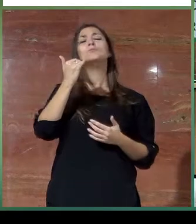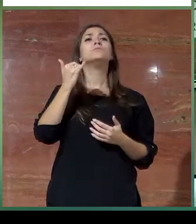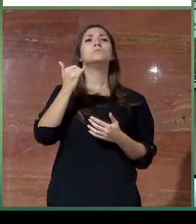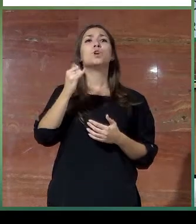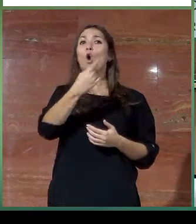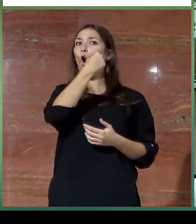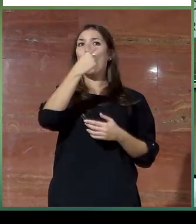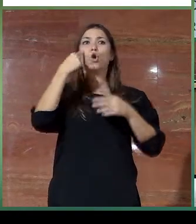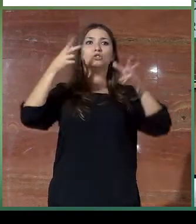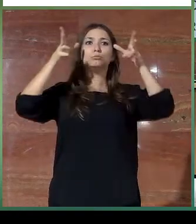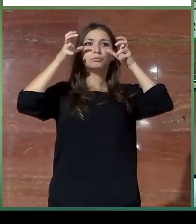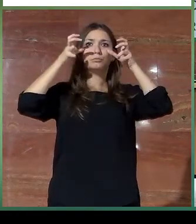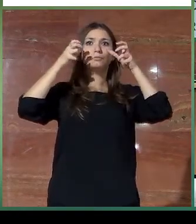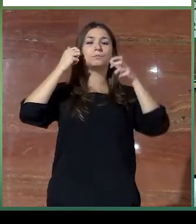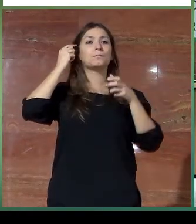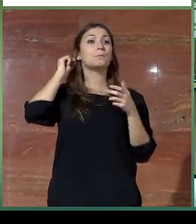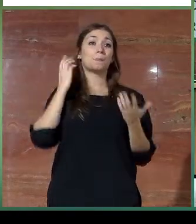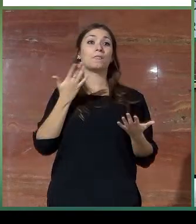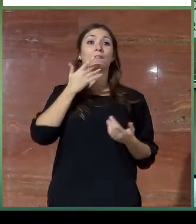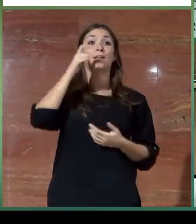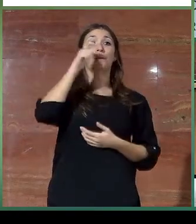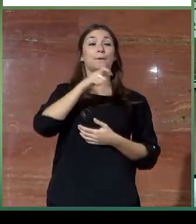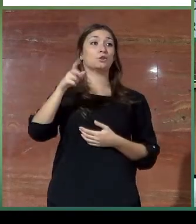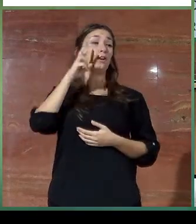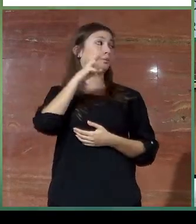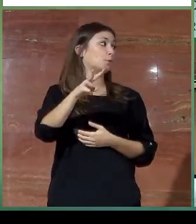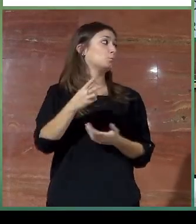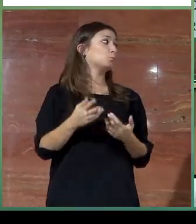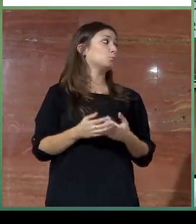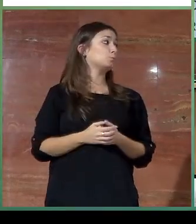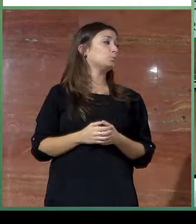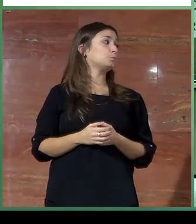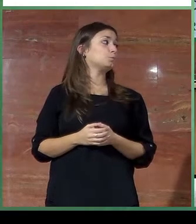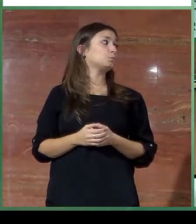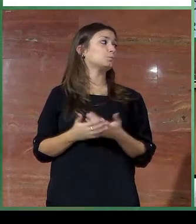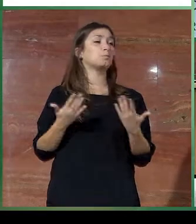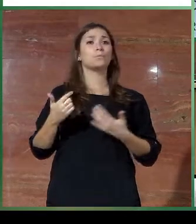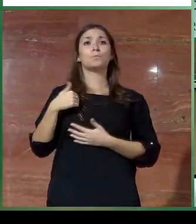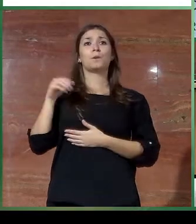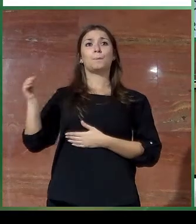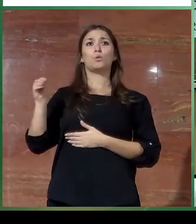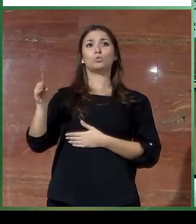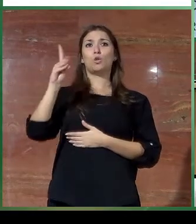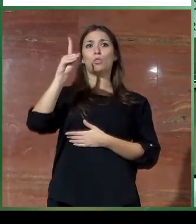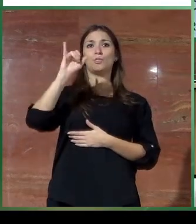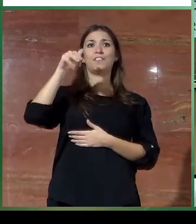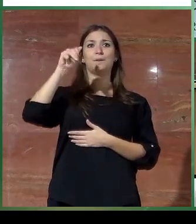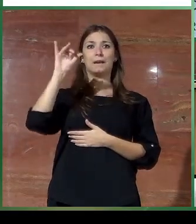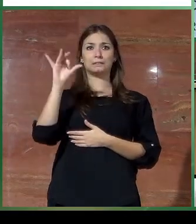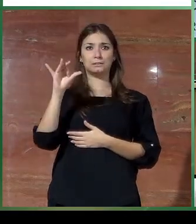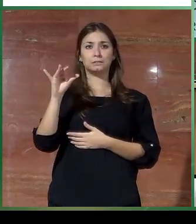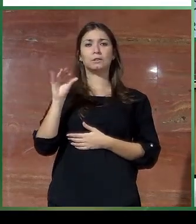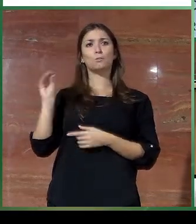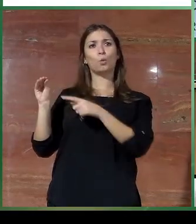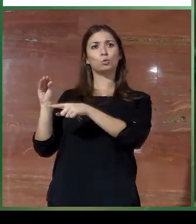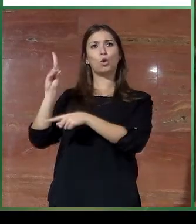por los ojos. Claro, aquellas personas que vemos, mal o bien, pero vemos. Yo le preguntaría a Dimas, cuando te enfrentas